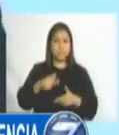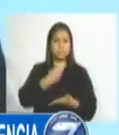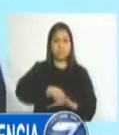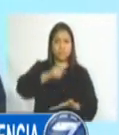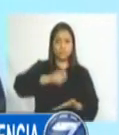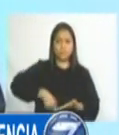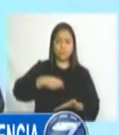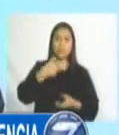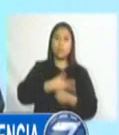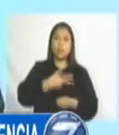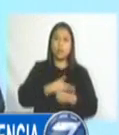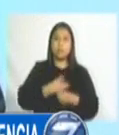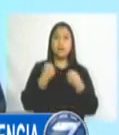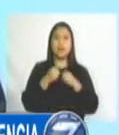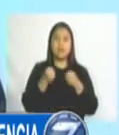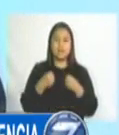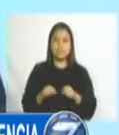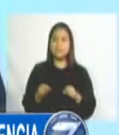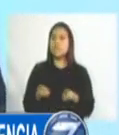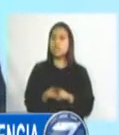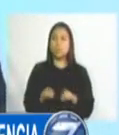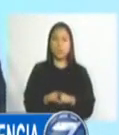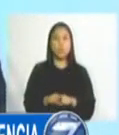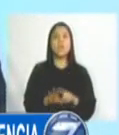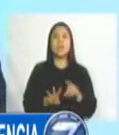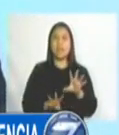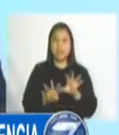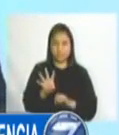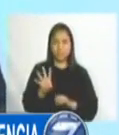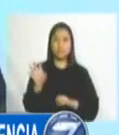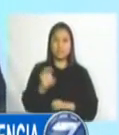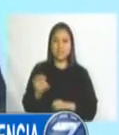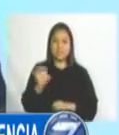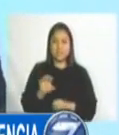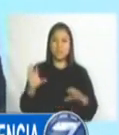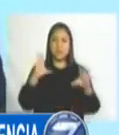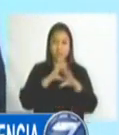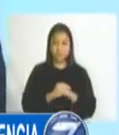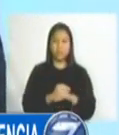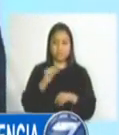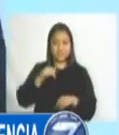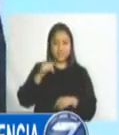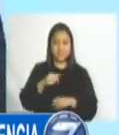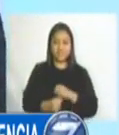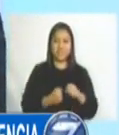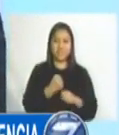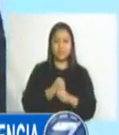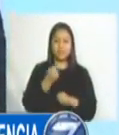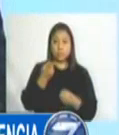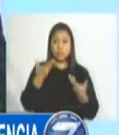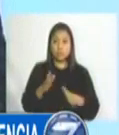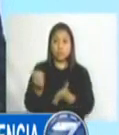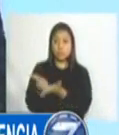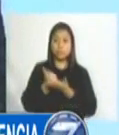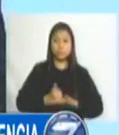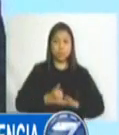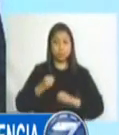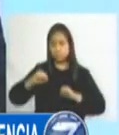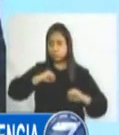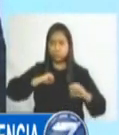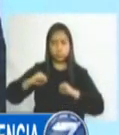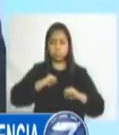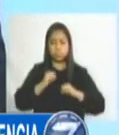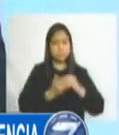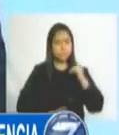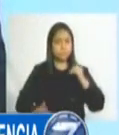Guatemala, fue hecha la misma noche del 14 de enero de este año y nos ha permitido actuar a lo largo de estos